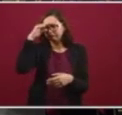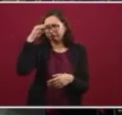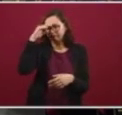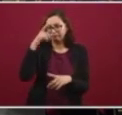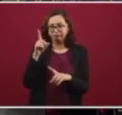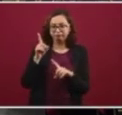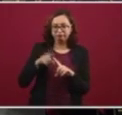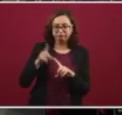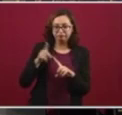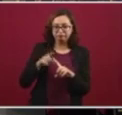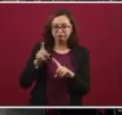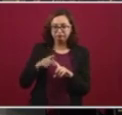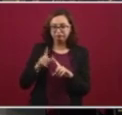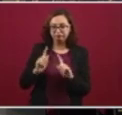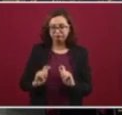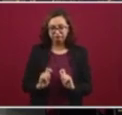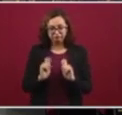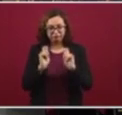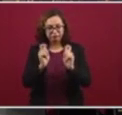A ver,